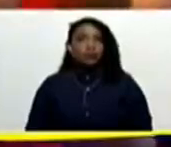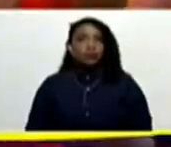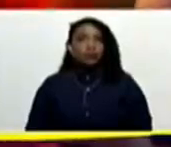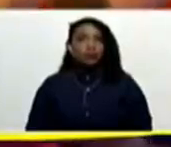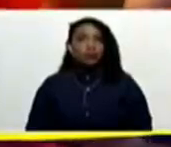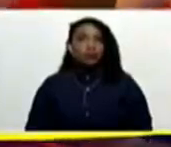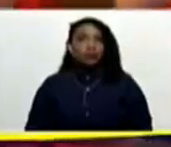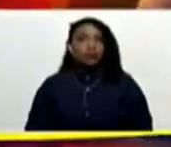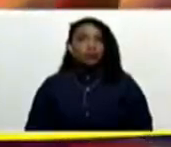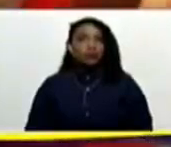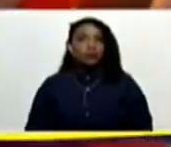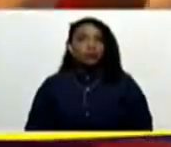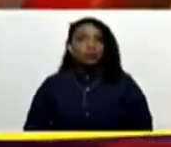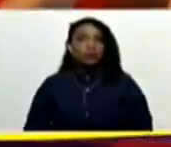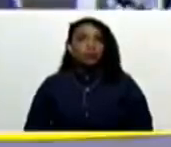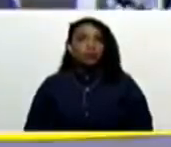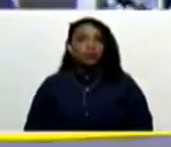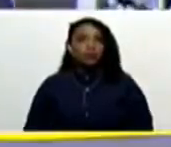That